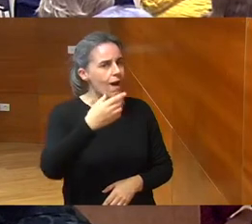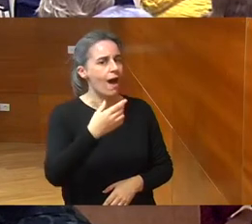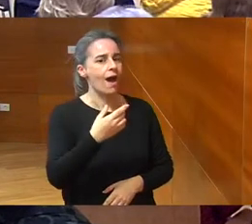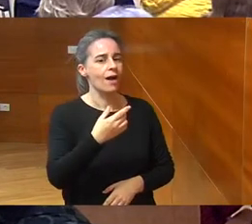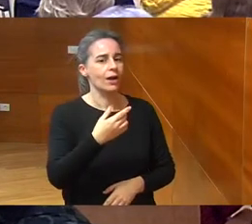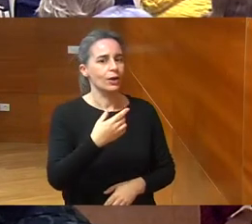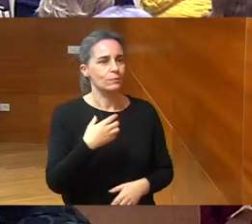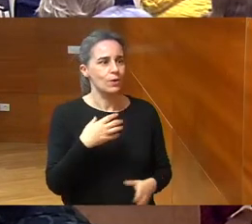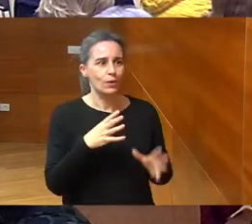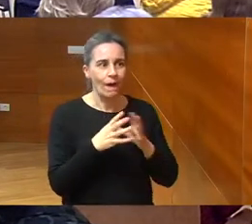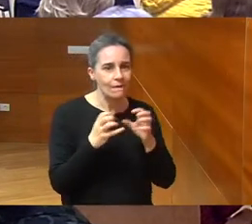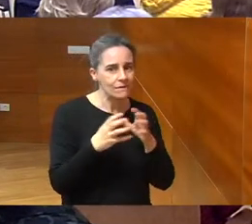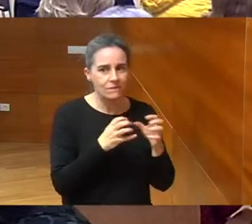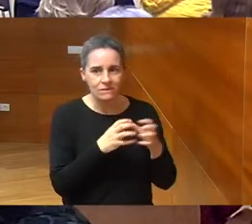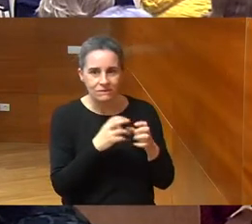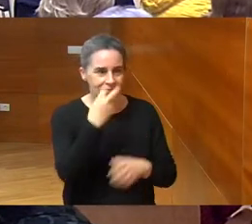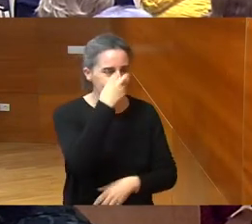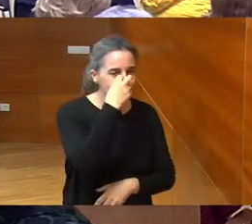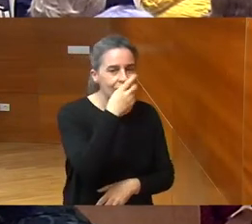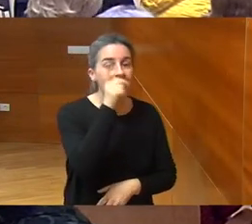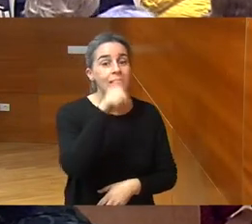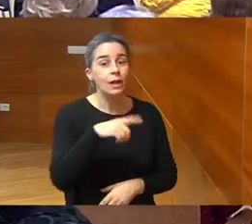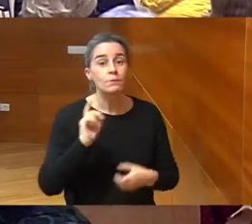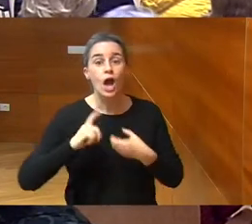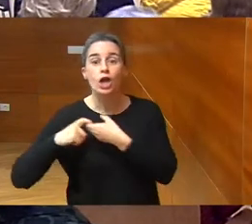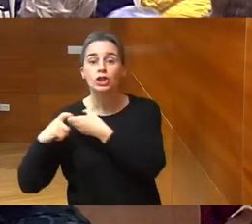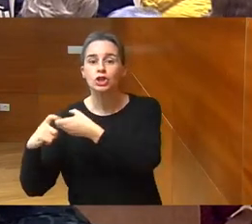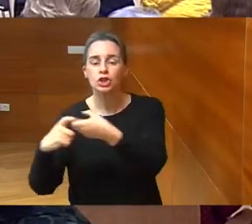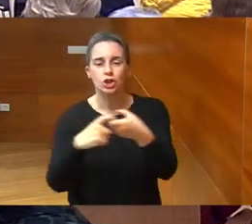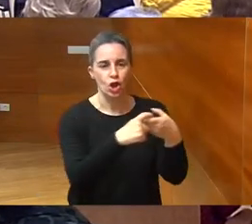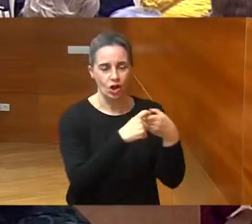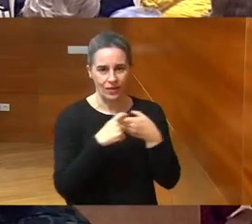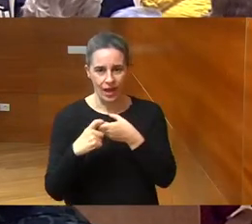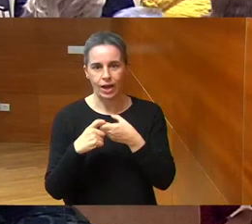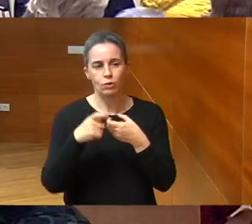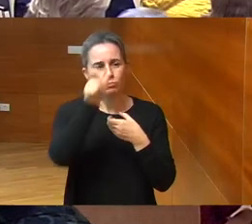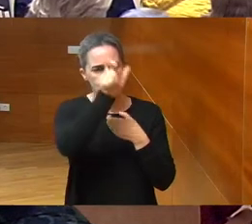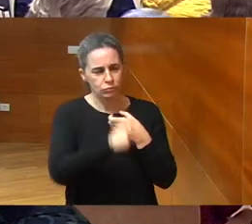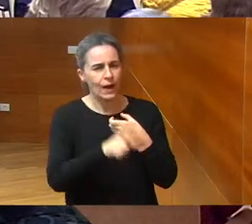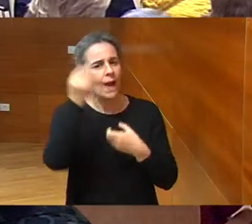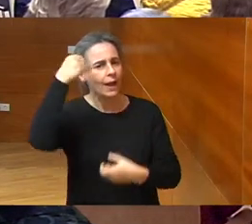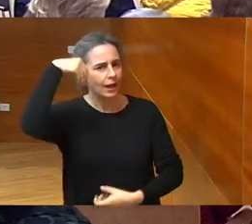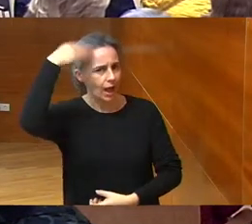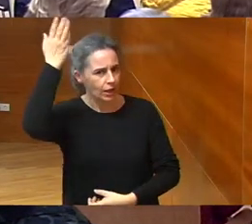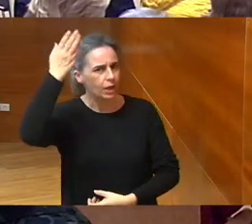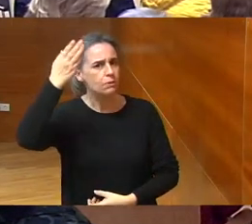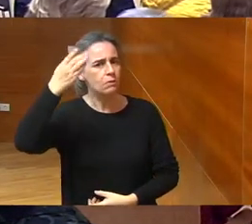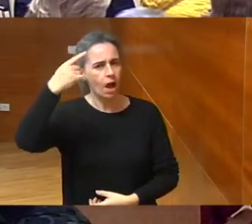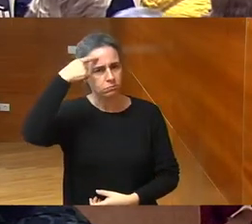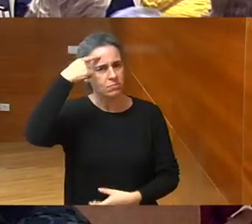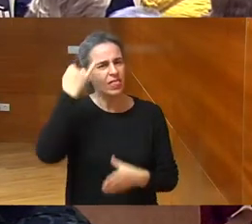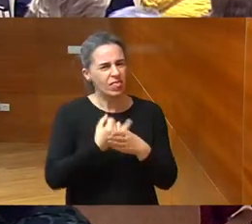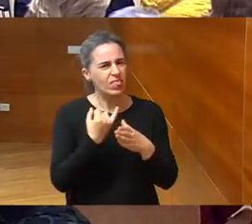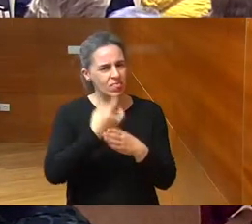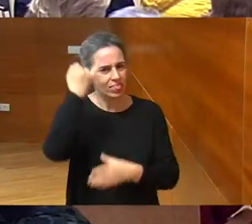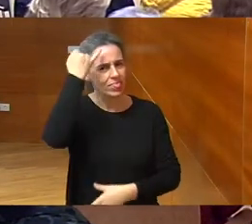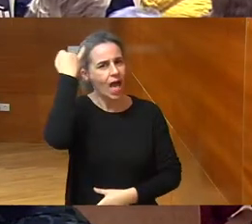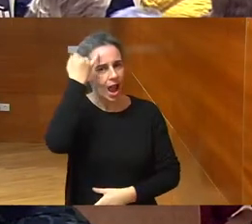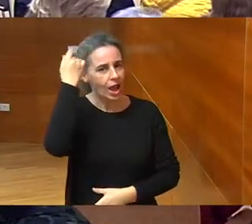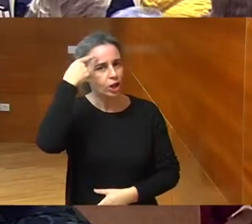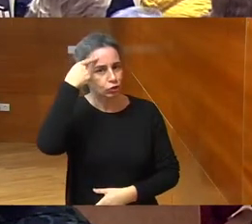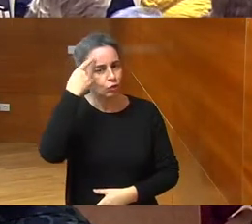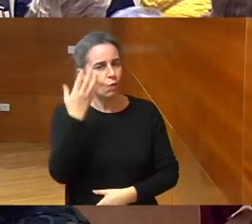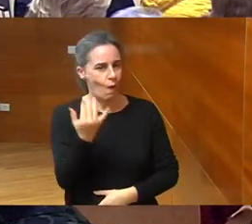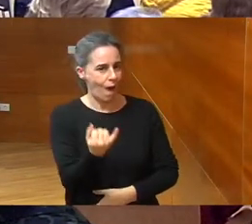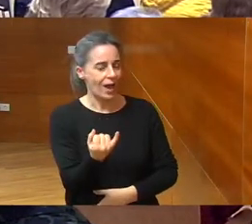que era solidaria que era también creativa y que era muy talentosa no y quería que nos